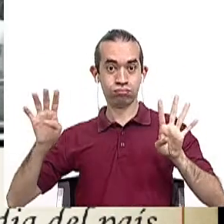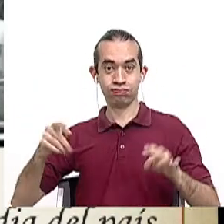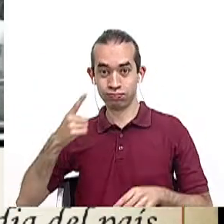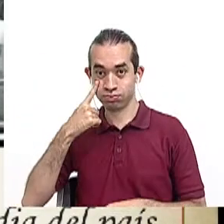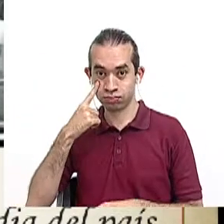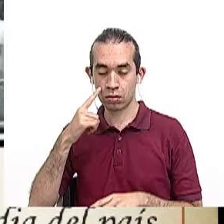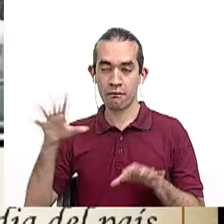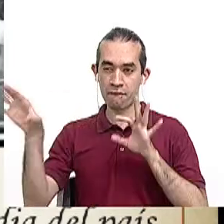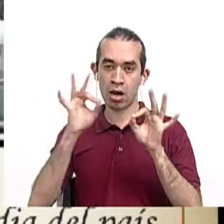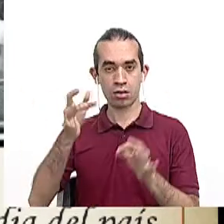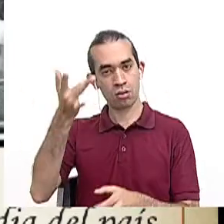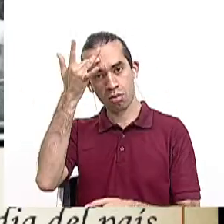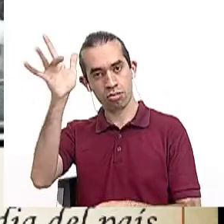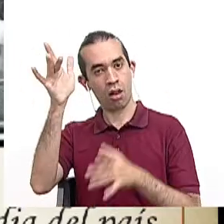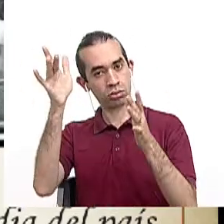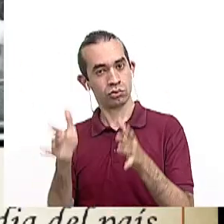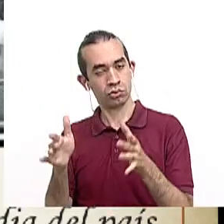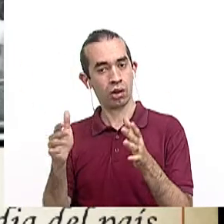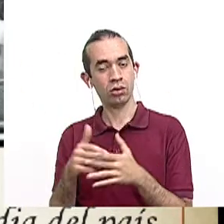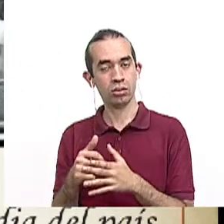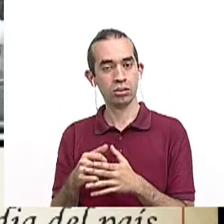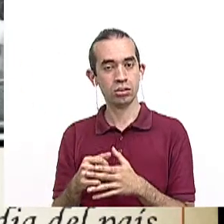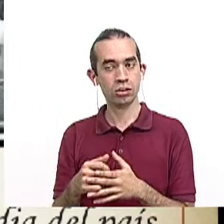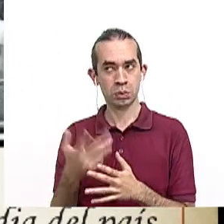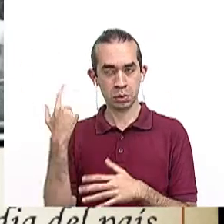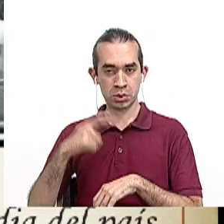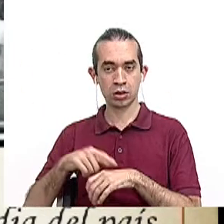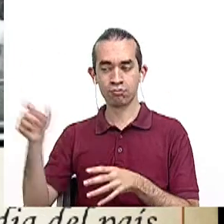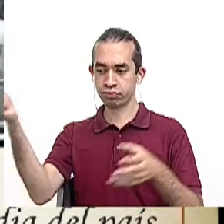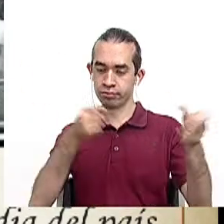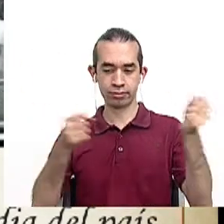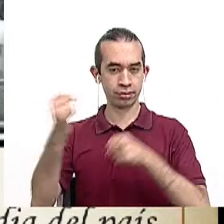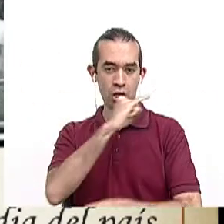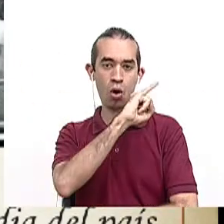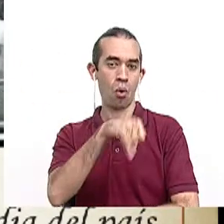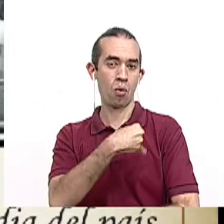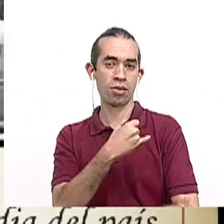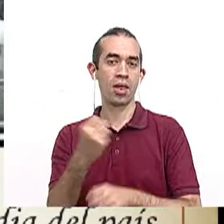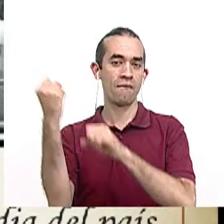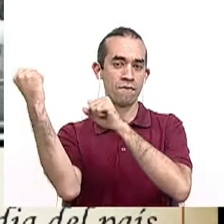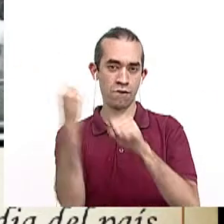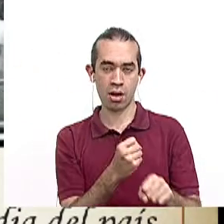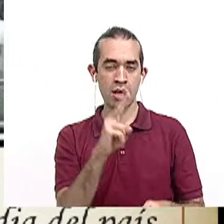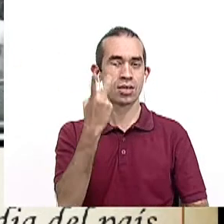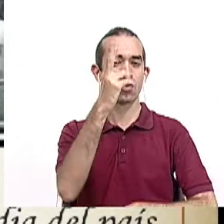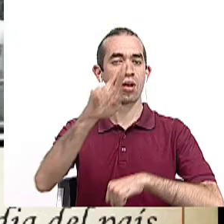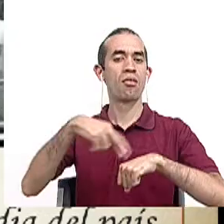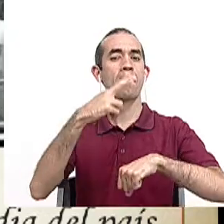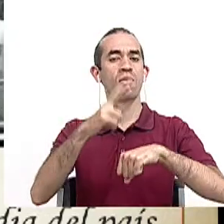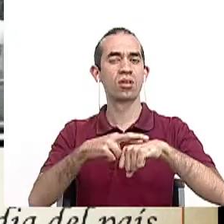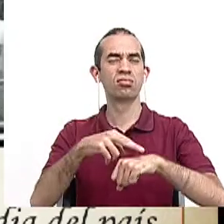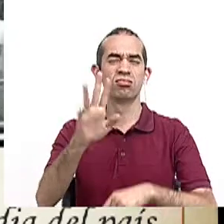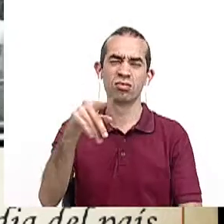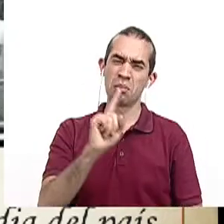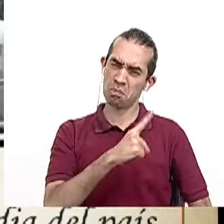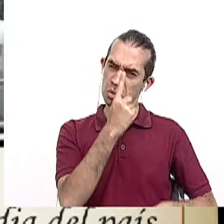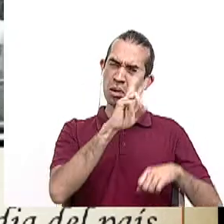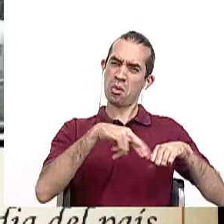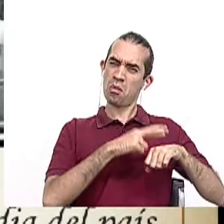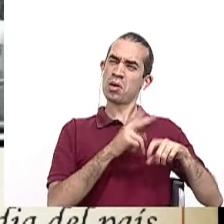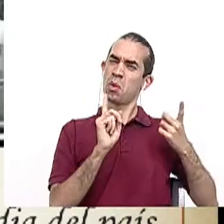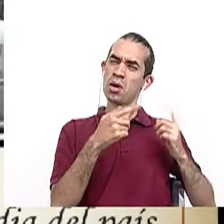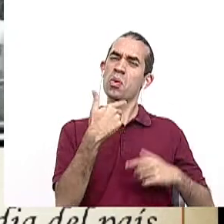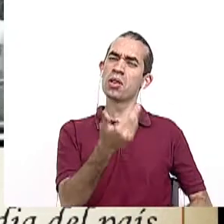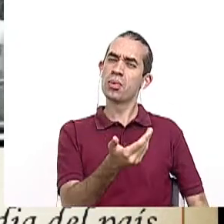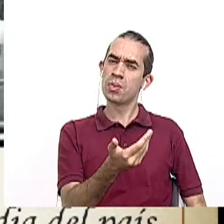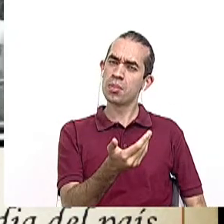Junta Fundadora de la Segunda República. Vamos a hacer un ejercicio rapidísimo. ¿Cuál fue la fundación de la Primera República? ¿Cuándo